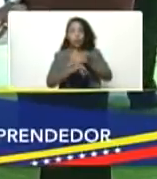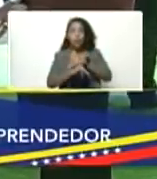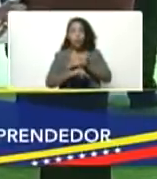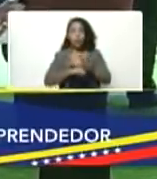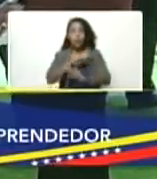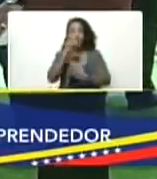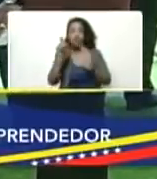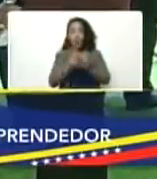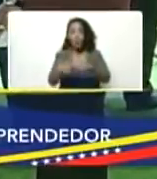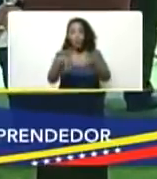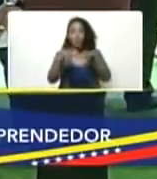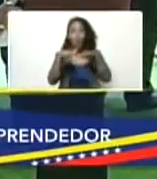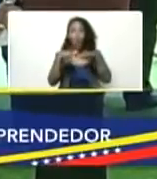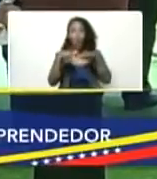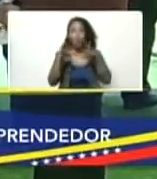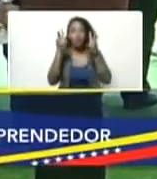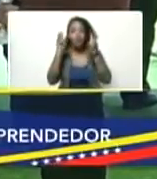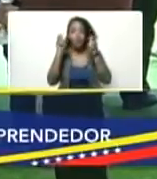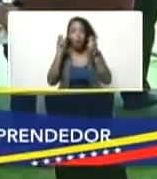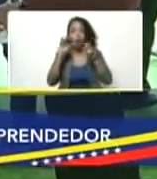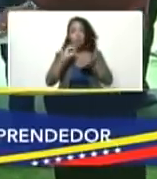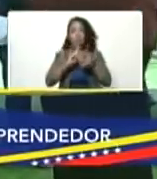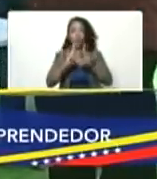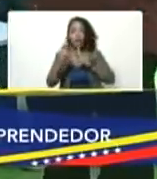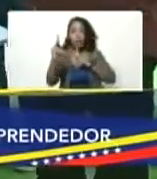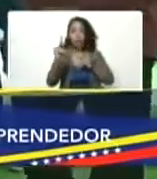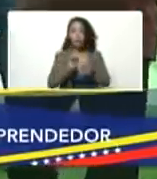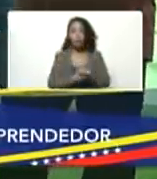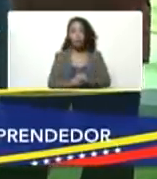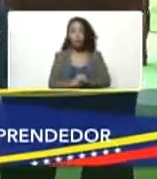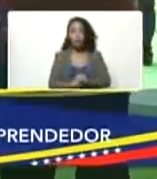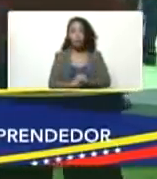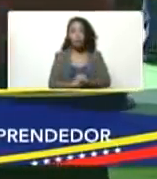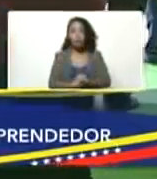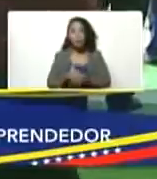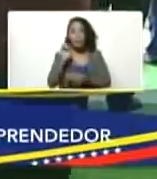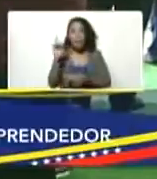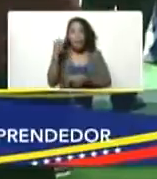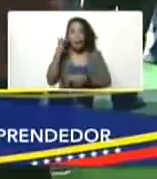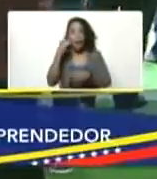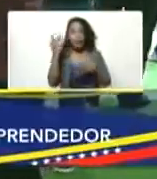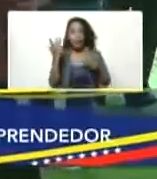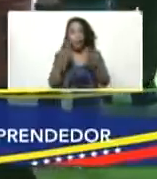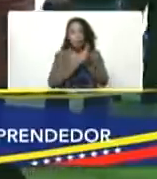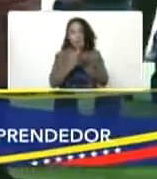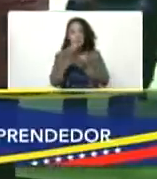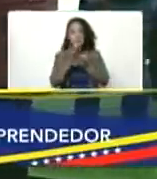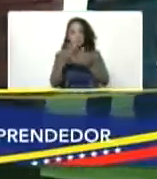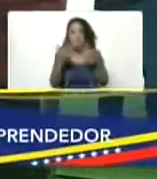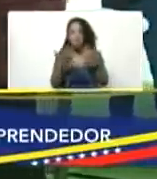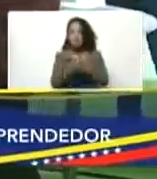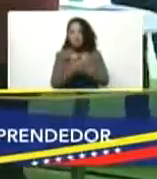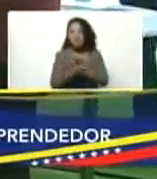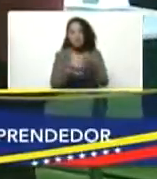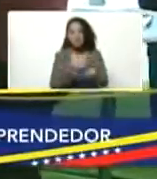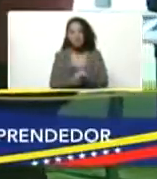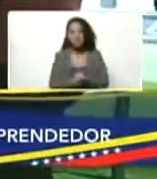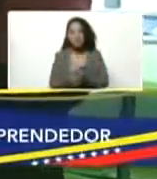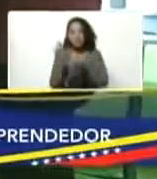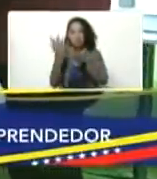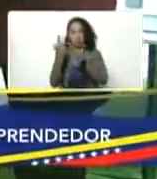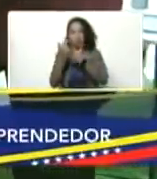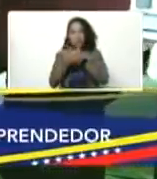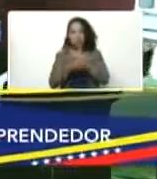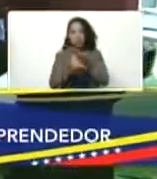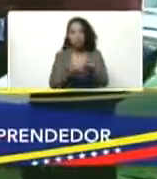como nuevo, 0 kilómetros, ¿verdad? Así es. Y Johnny, ¿qué emprendimiento tienes, Johnny? ¿Qué me cuenta?